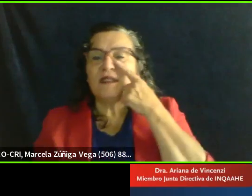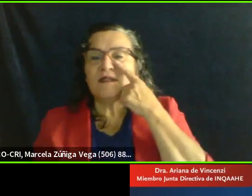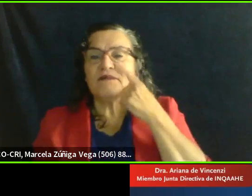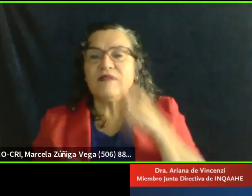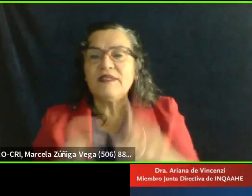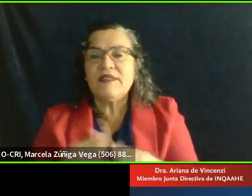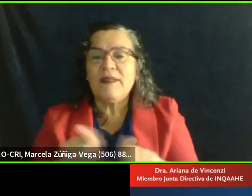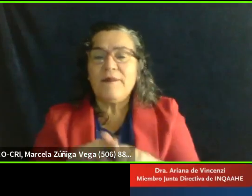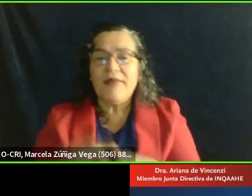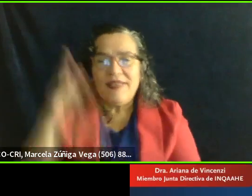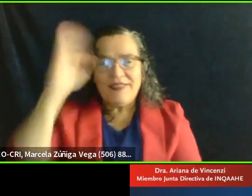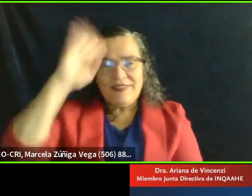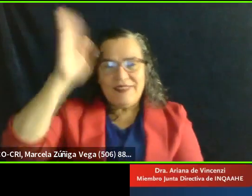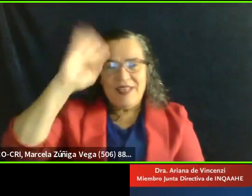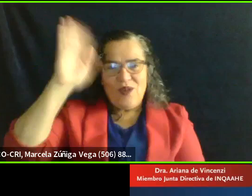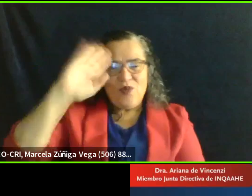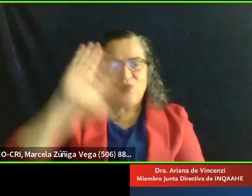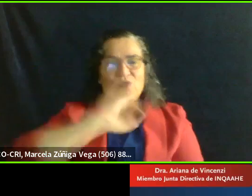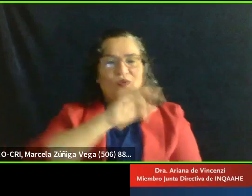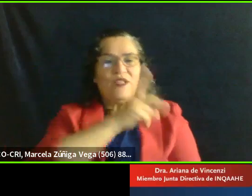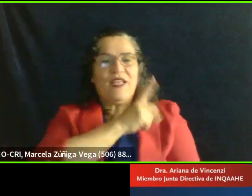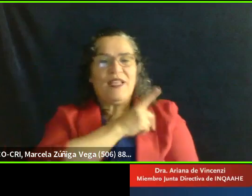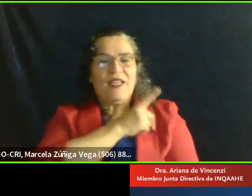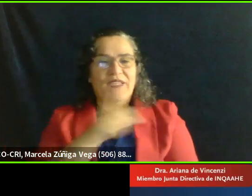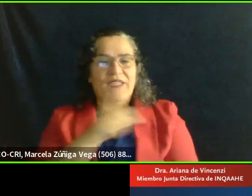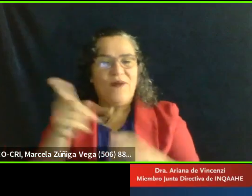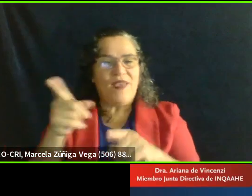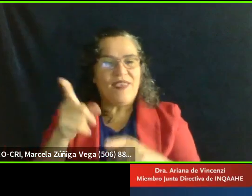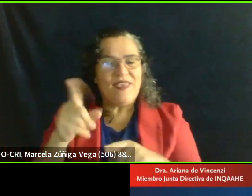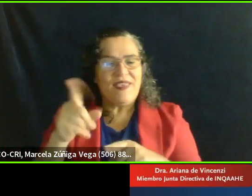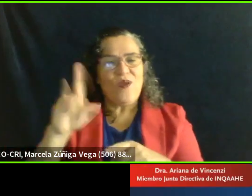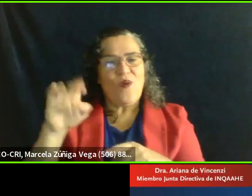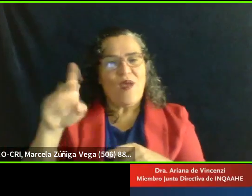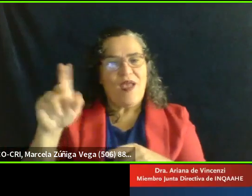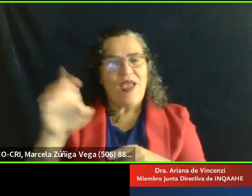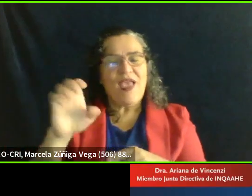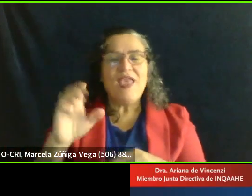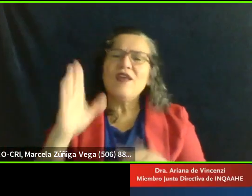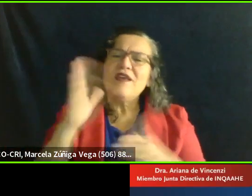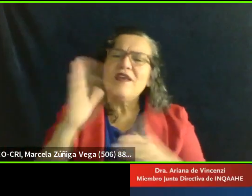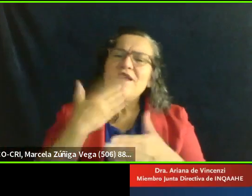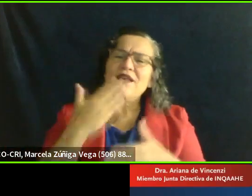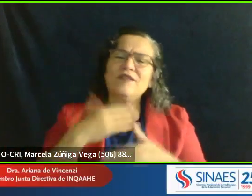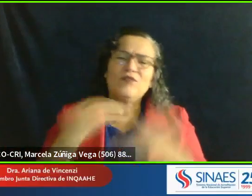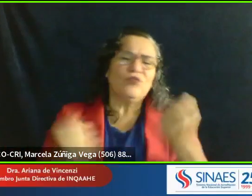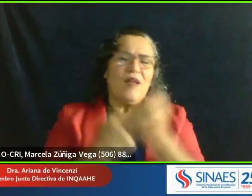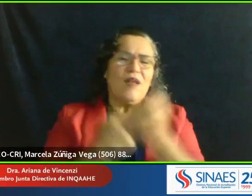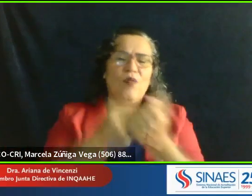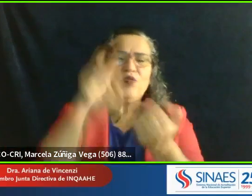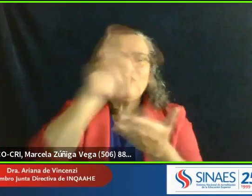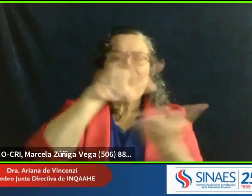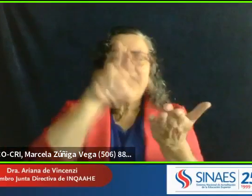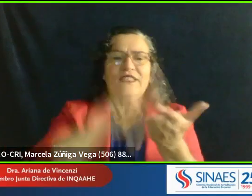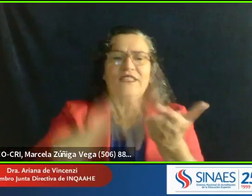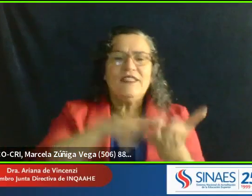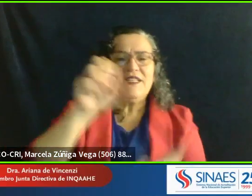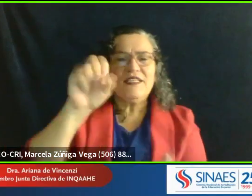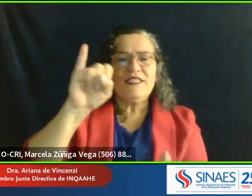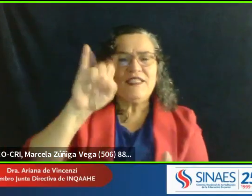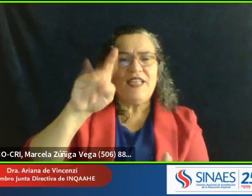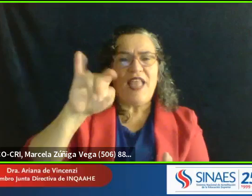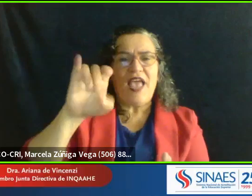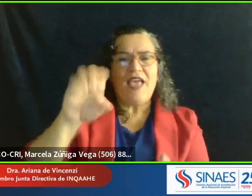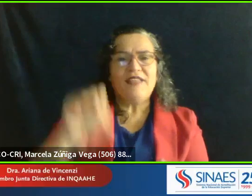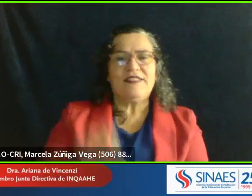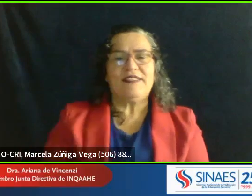saludos a toda la Junta Directiva de INCUAGE. Gracias por todo el apoyo hacia el SINAE. Muchísimas gracias. A También ustedes. muchísimas, Perdón, muchas